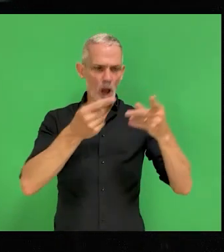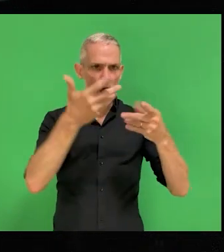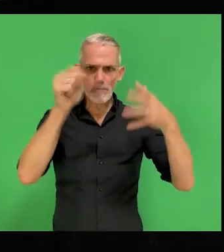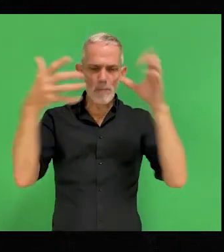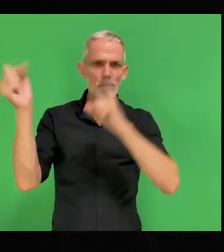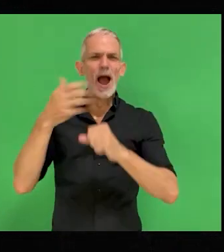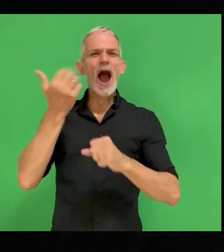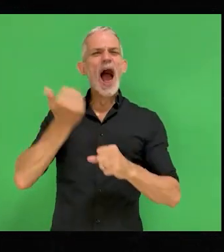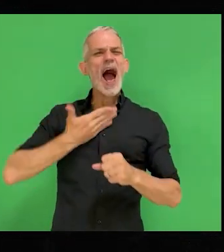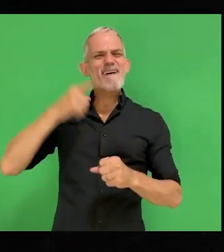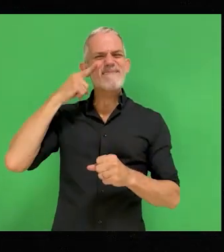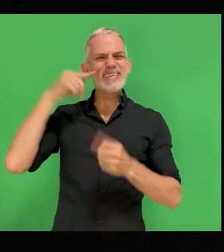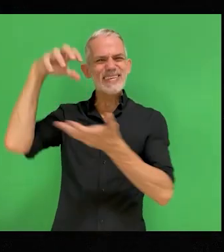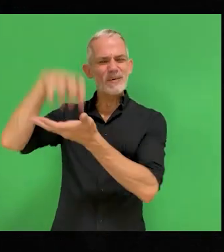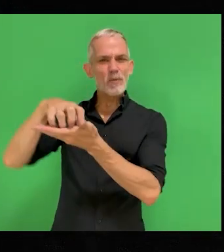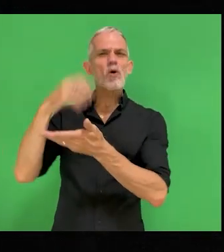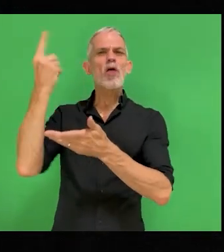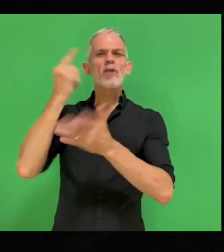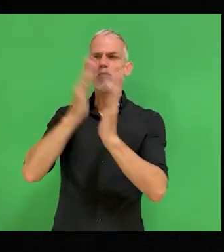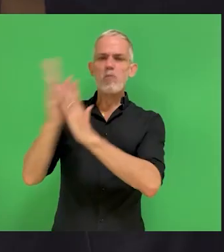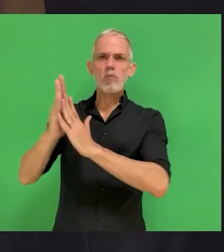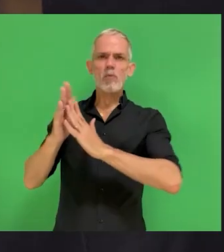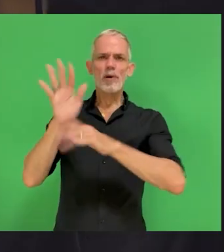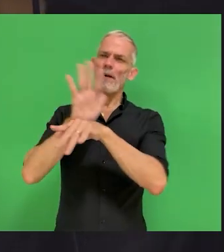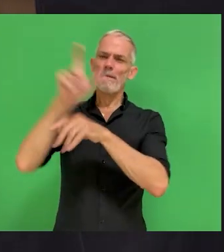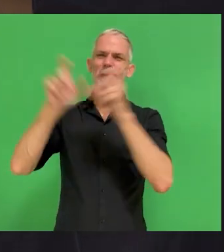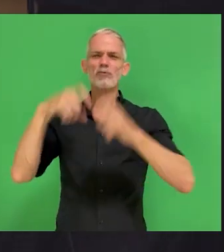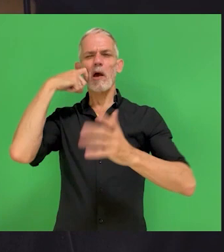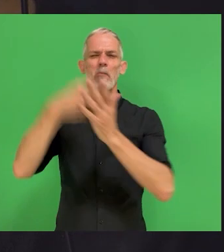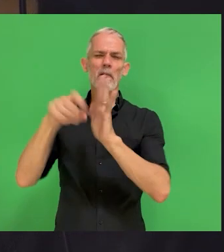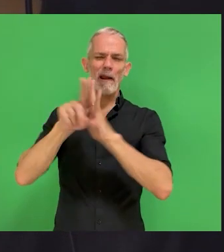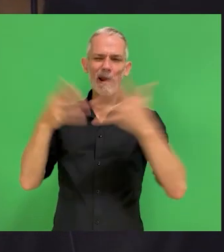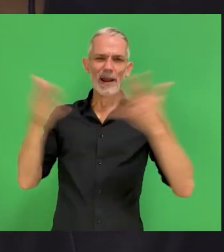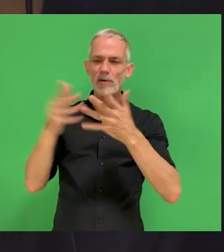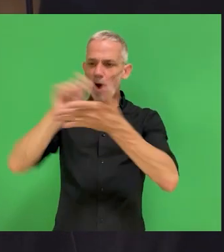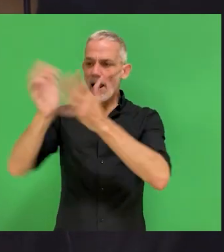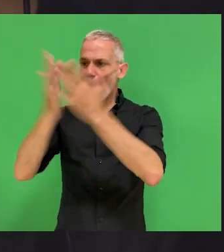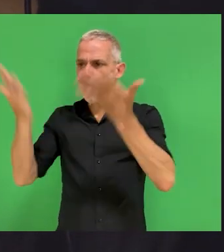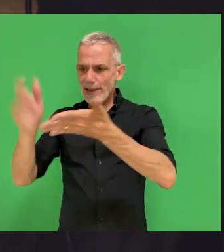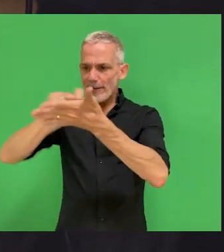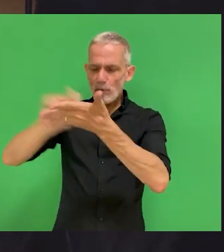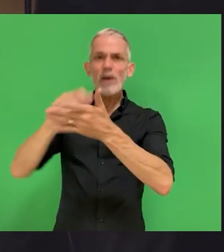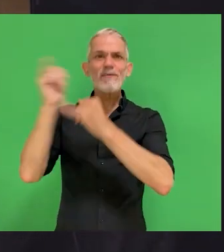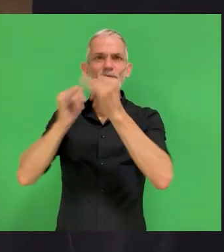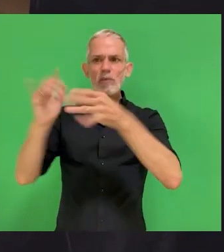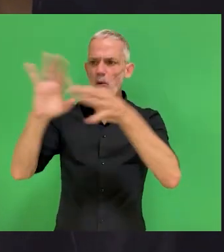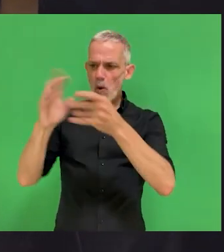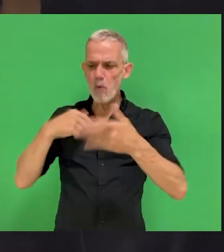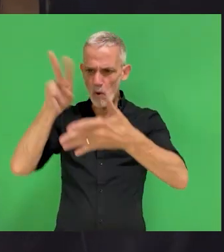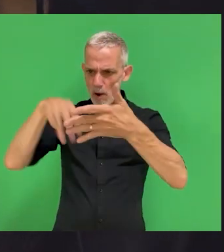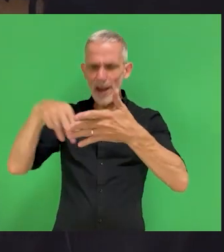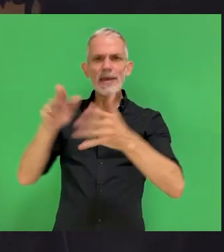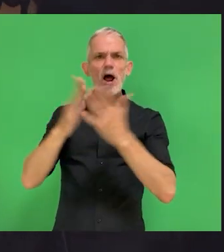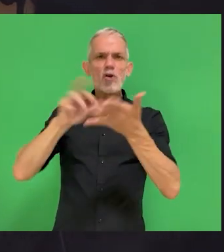hoy es la AFI, una especie de directorio de subversivos, como un libro con referencias, información relacionada. Leí la